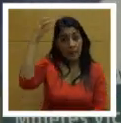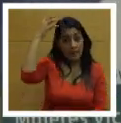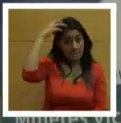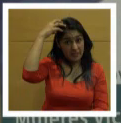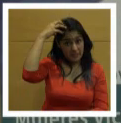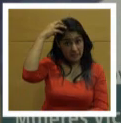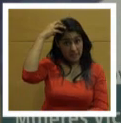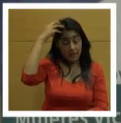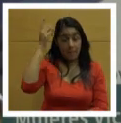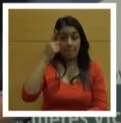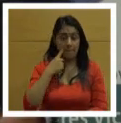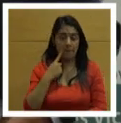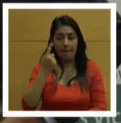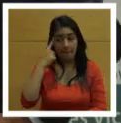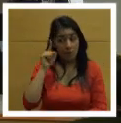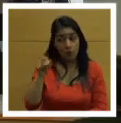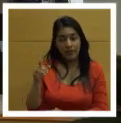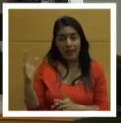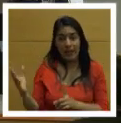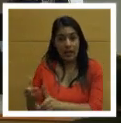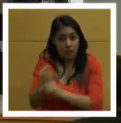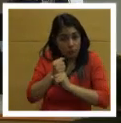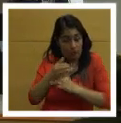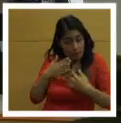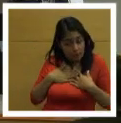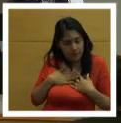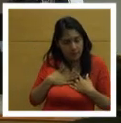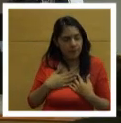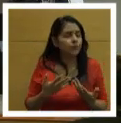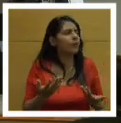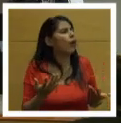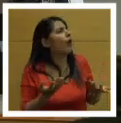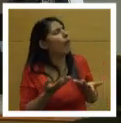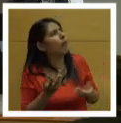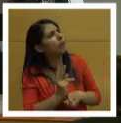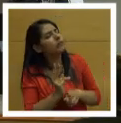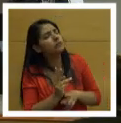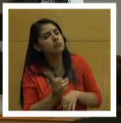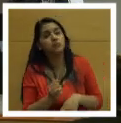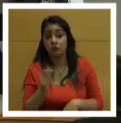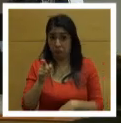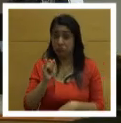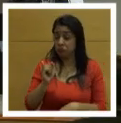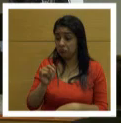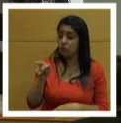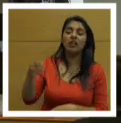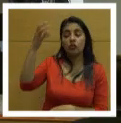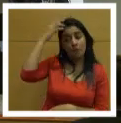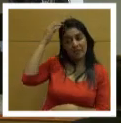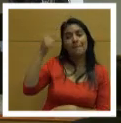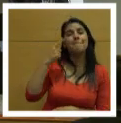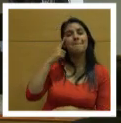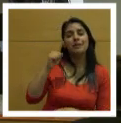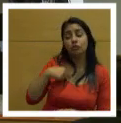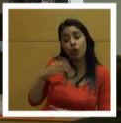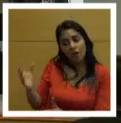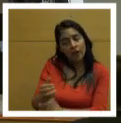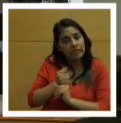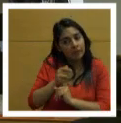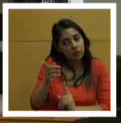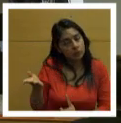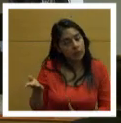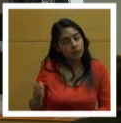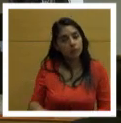por mí. ¿Cómo? ¿Cómo, profesor? Sí, ustedes son los príncipes, pero yo los voy a atrapar a ustedes. ¿Ya?